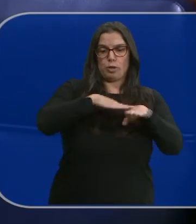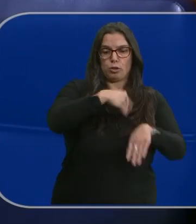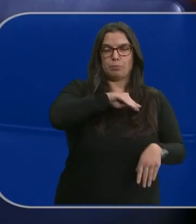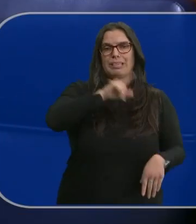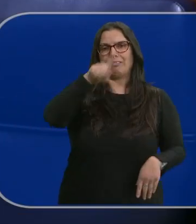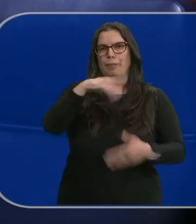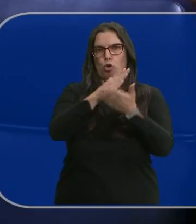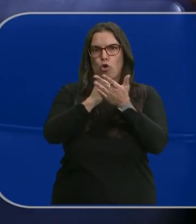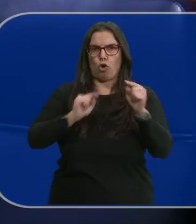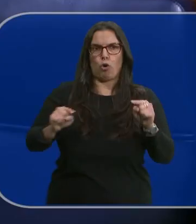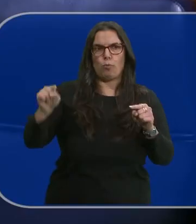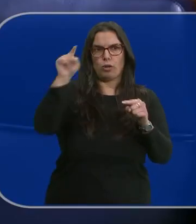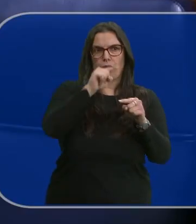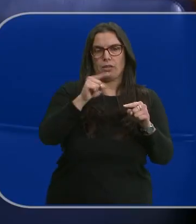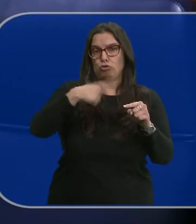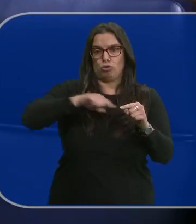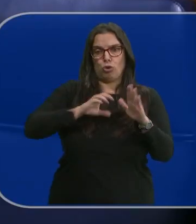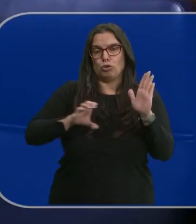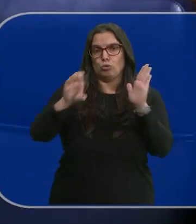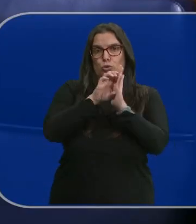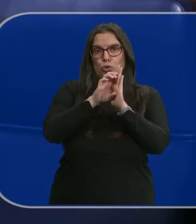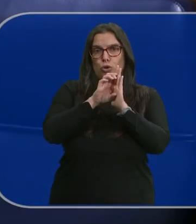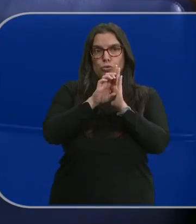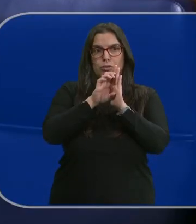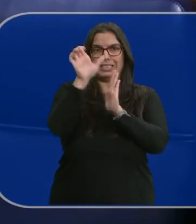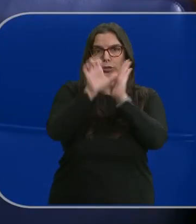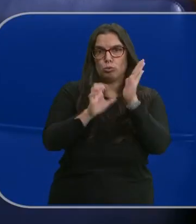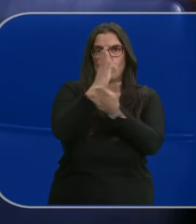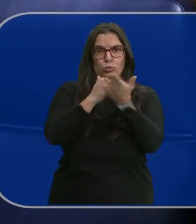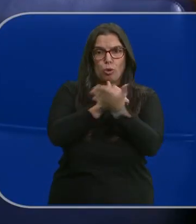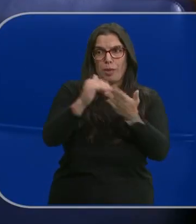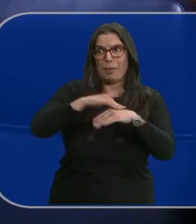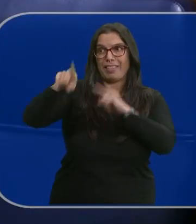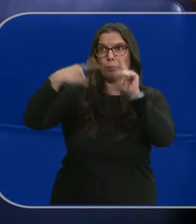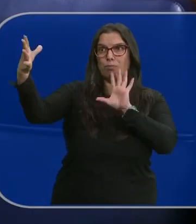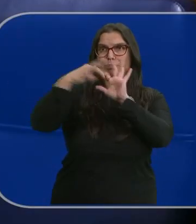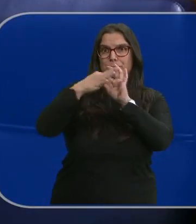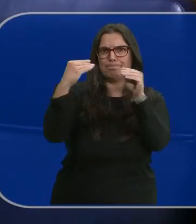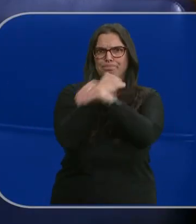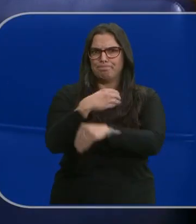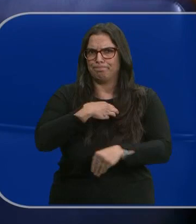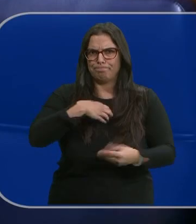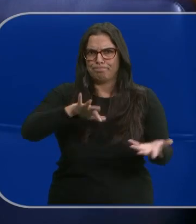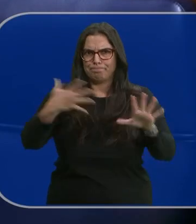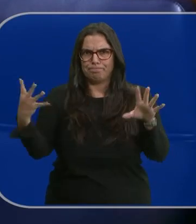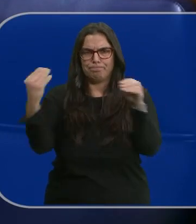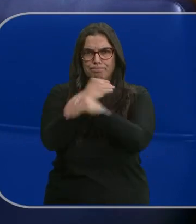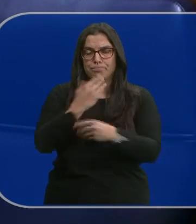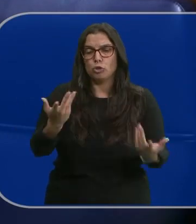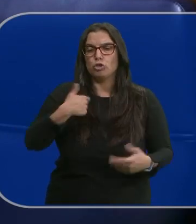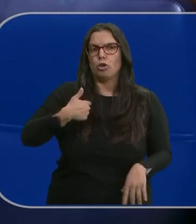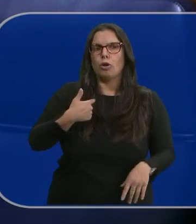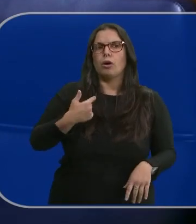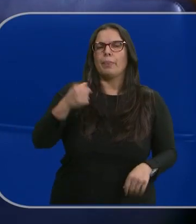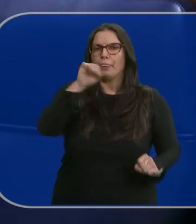España, sino también las comunidades autónomas, nuestra Constitución, estatutos de autonomía en la aplicación de las políticas agrarias. Defiendo no solo la posición